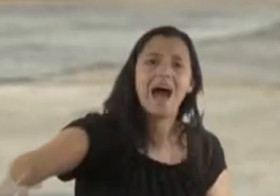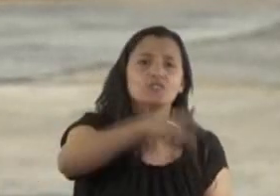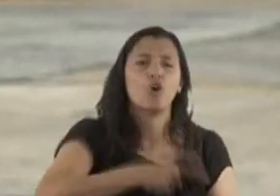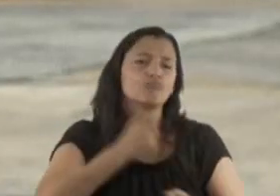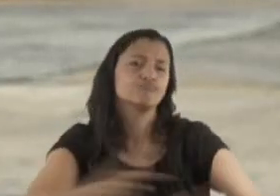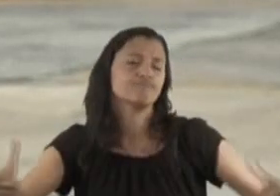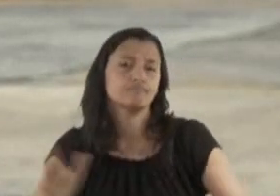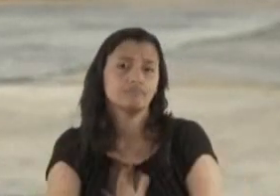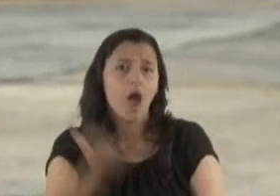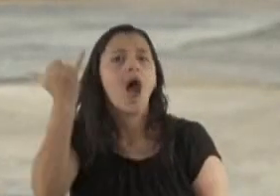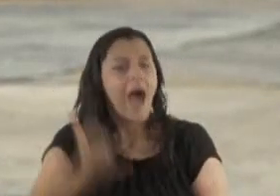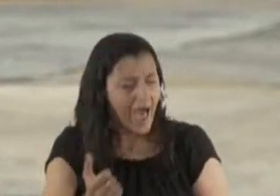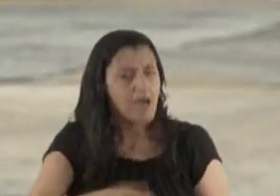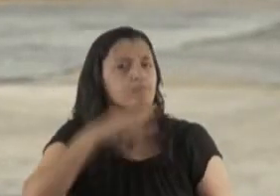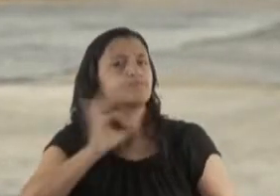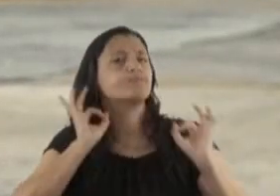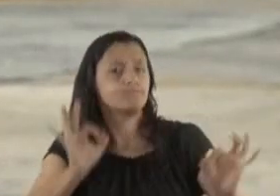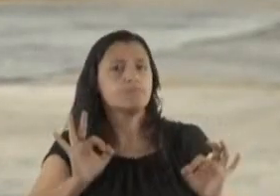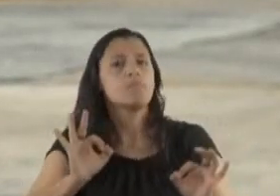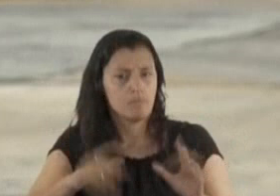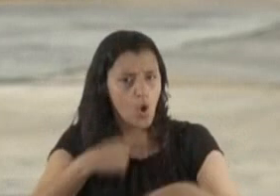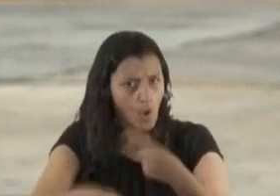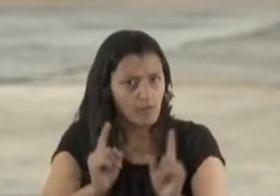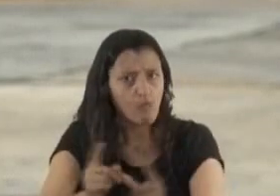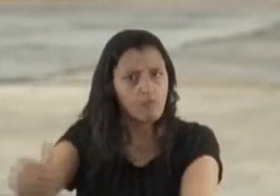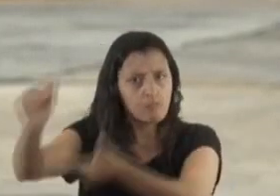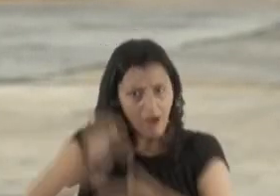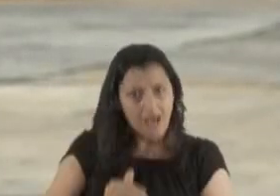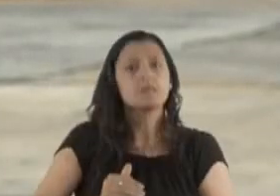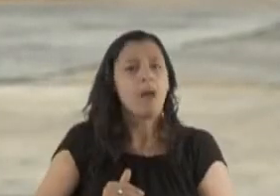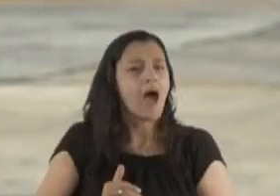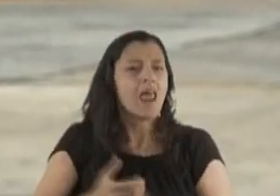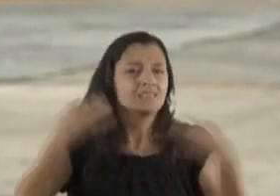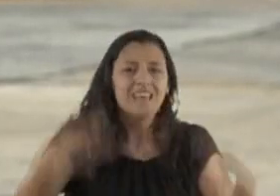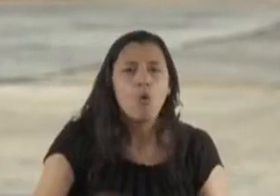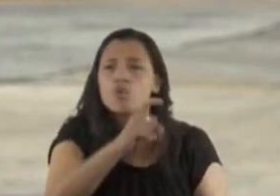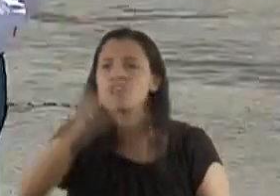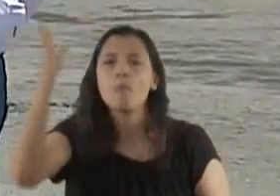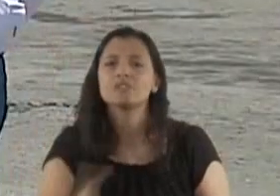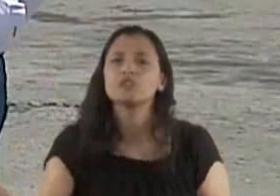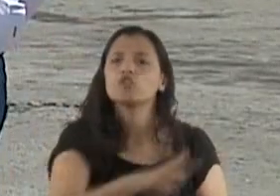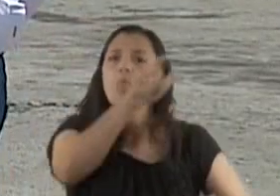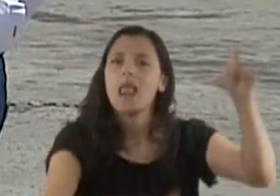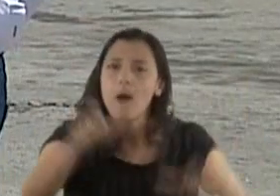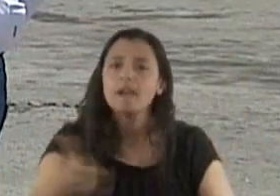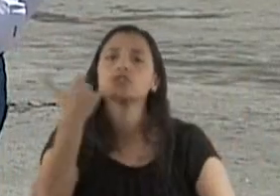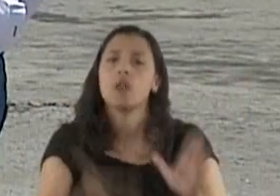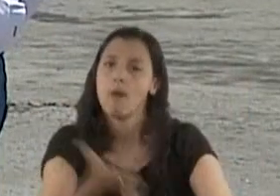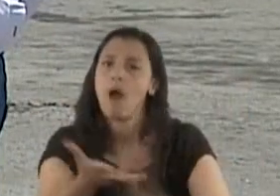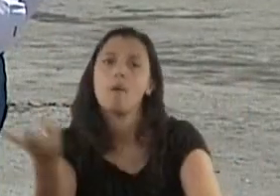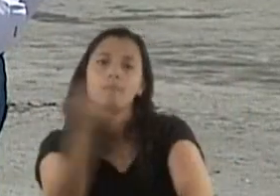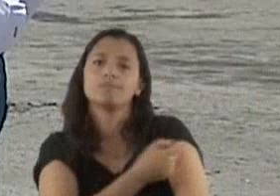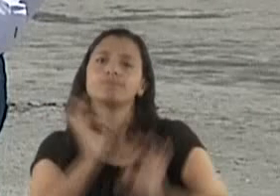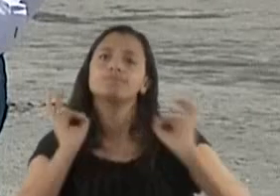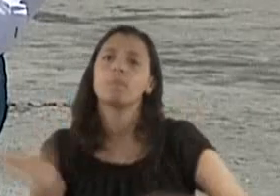stock y sigue llegando para asegurar el 100% de los refuerzos para toda la población siempre y es muy importante